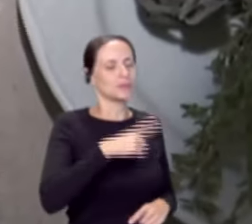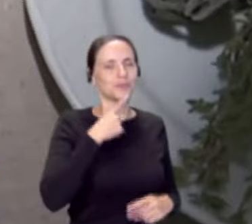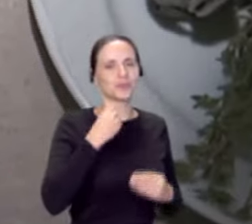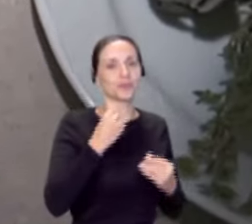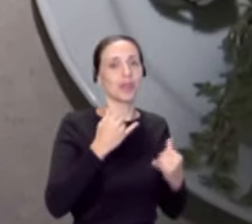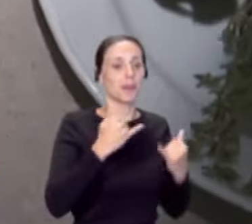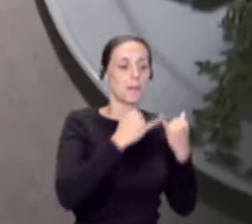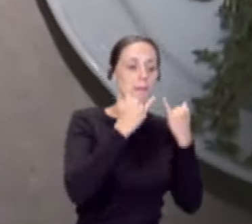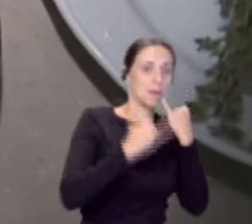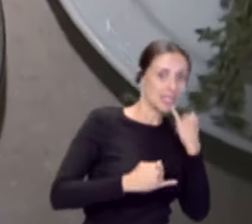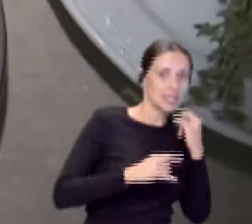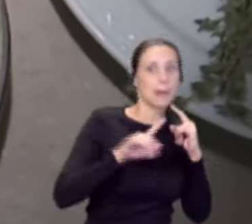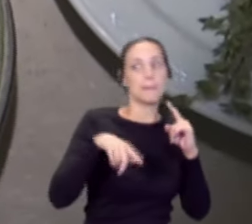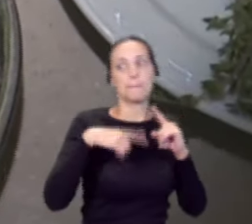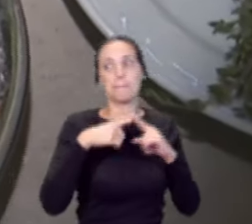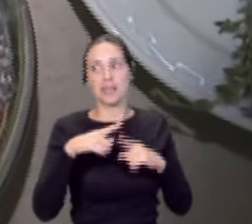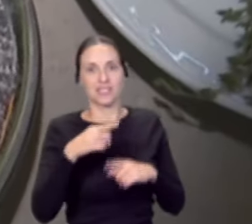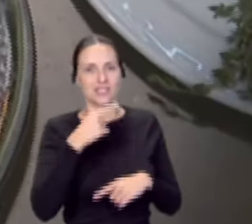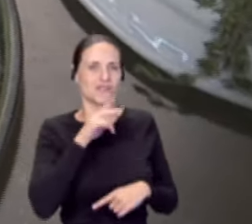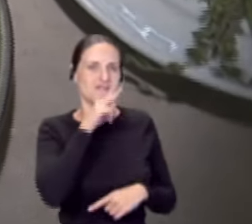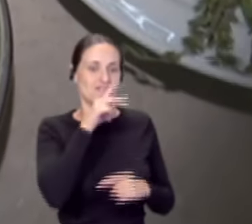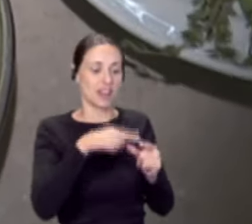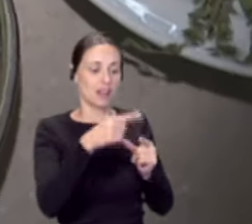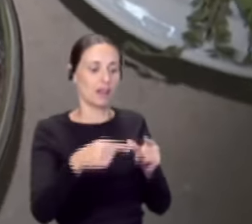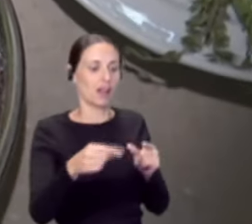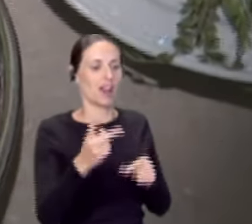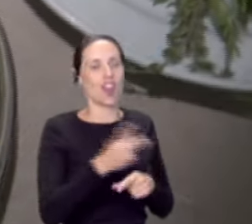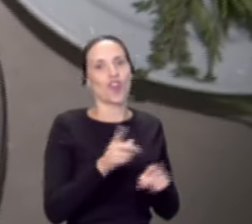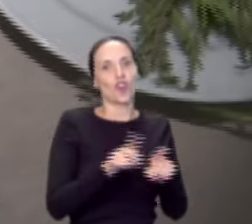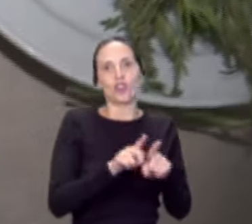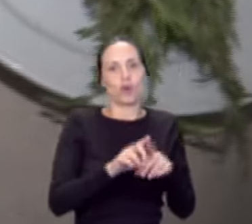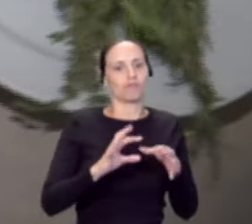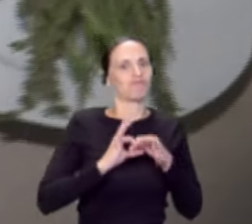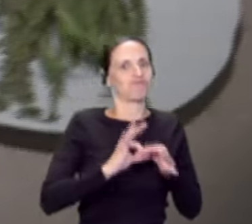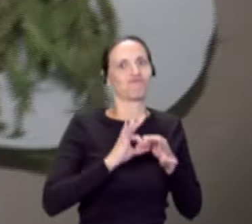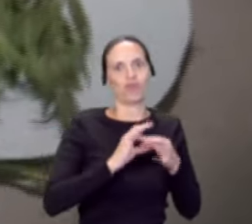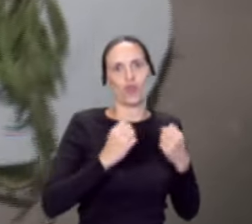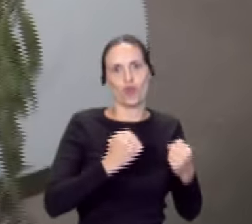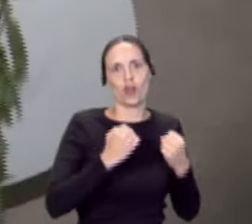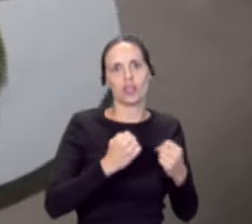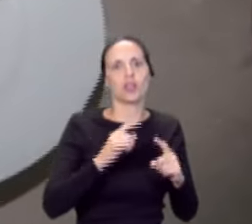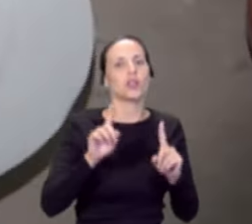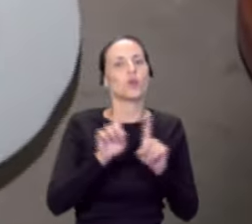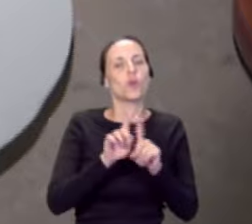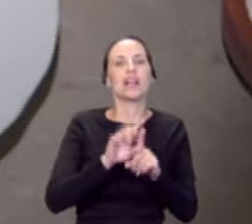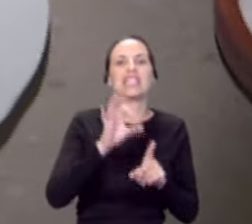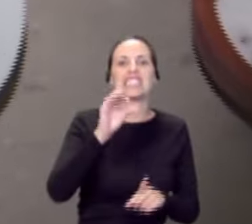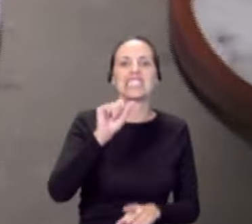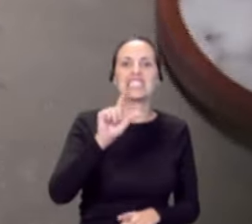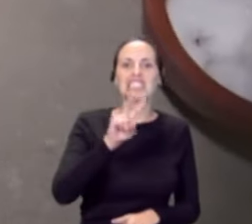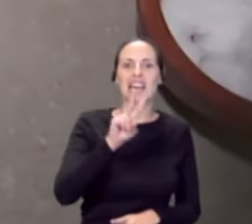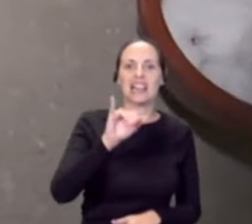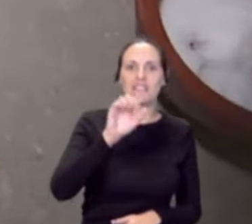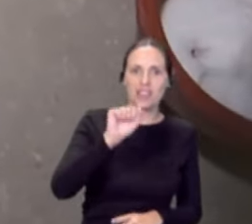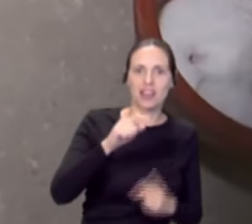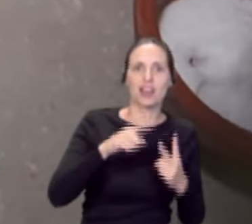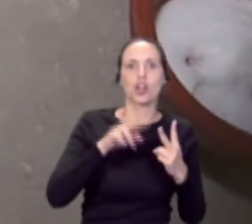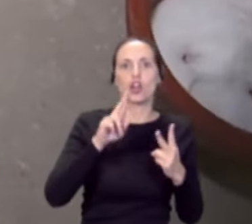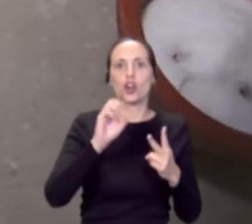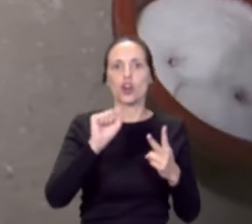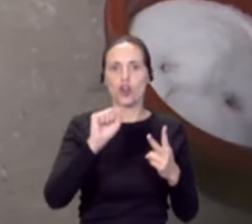pasta son primas hermanas, diría yo. Igualmente la salvia, el romero, el tomillo, trabajamos con todas